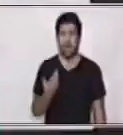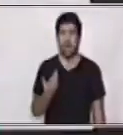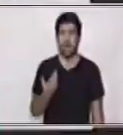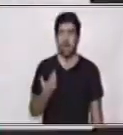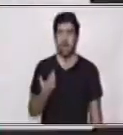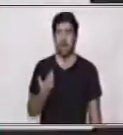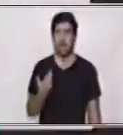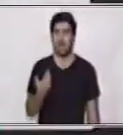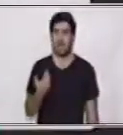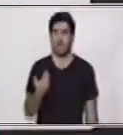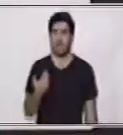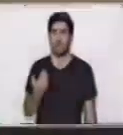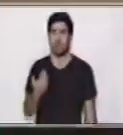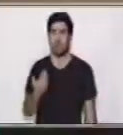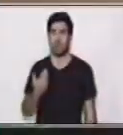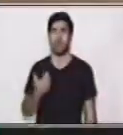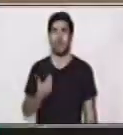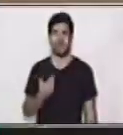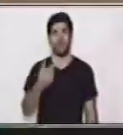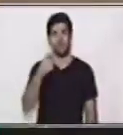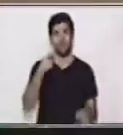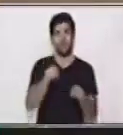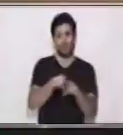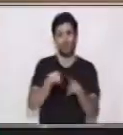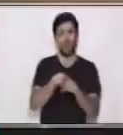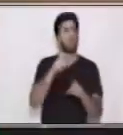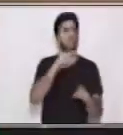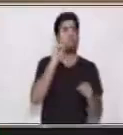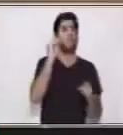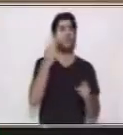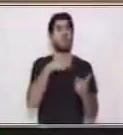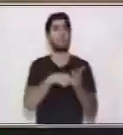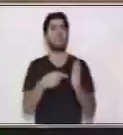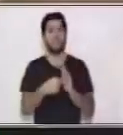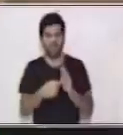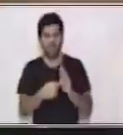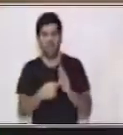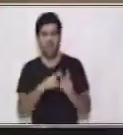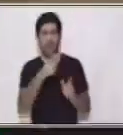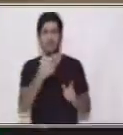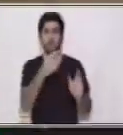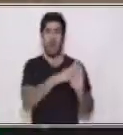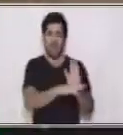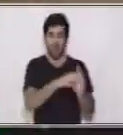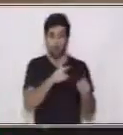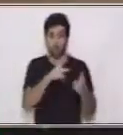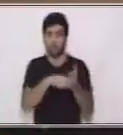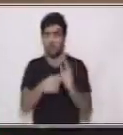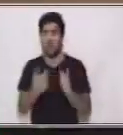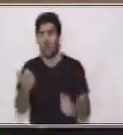te exige un poco más de comprensión y entender qué realmente nos quieren decir con lo barato sale caro.